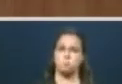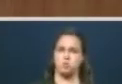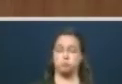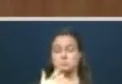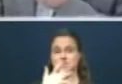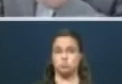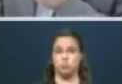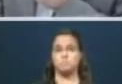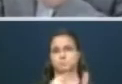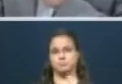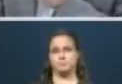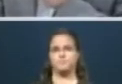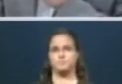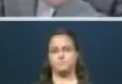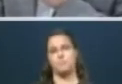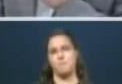perdón